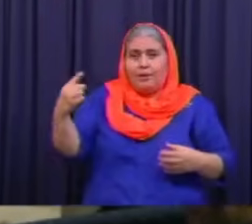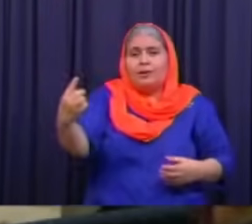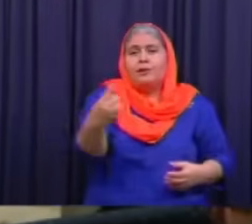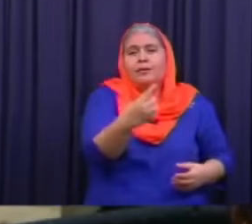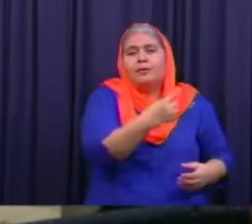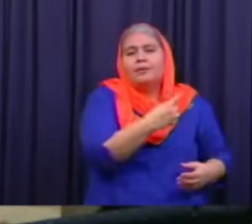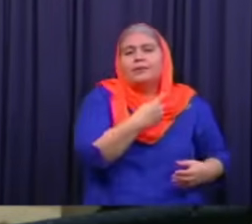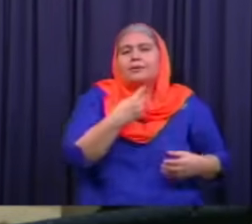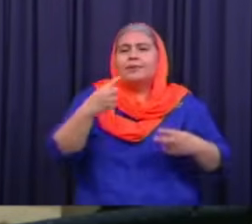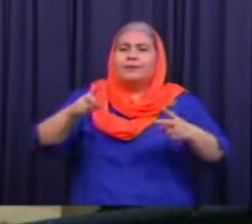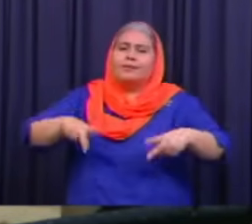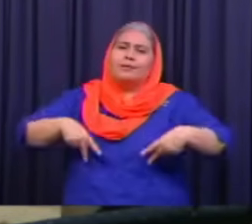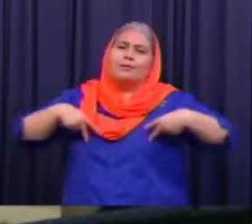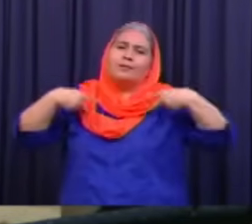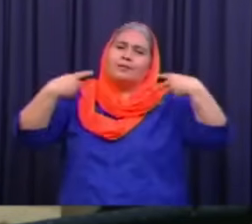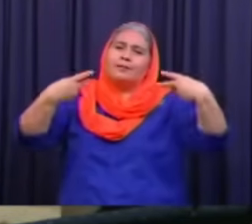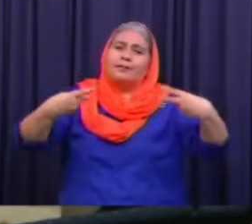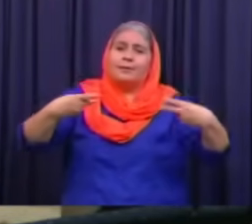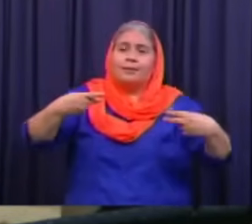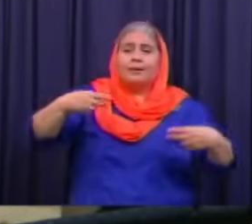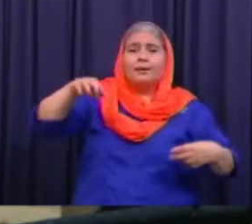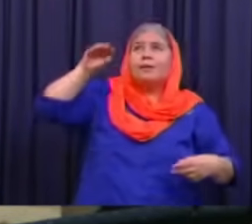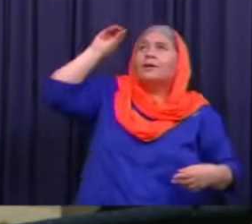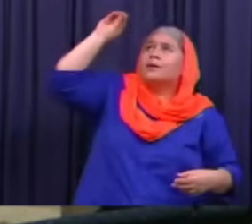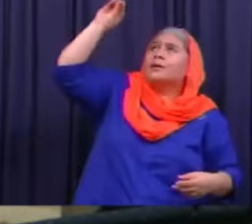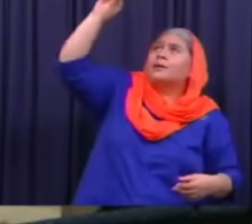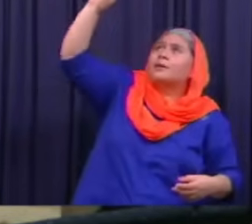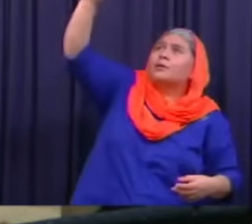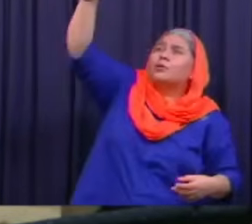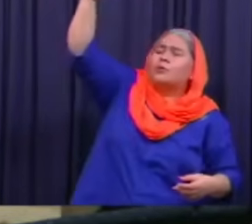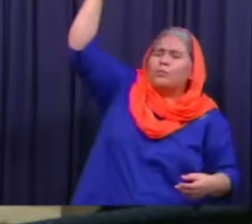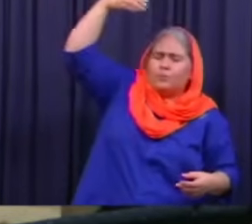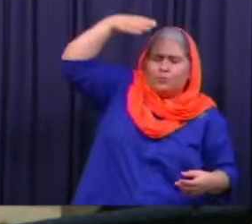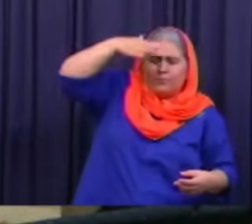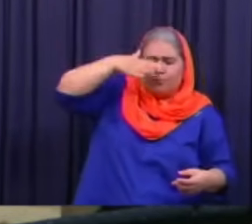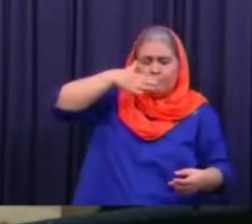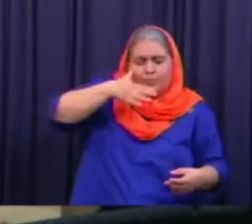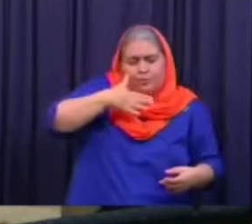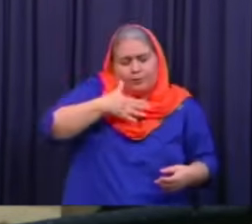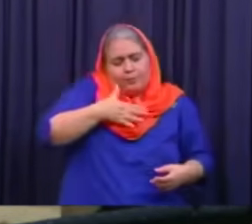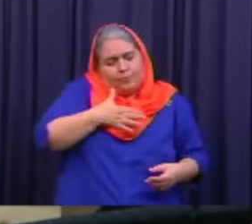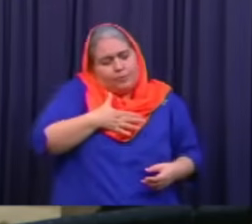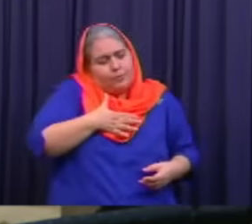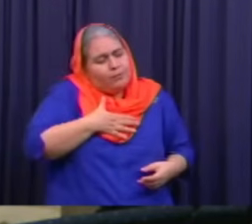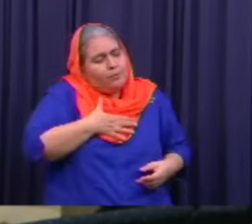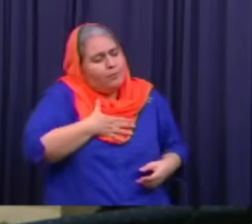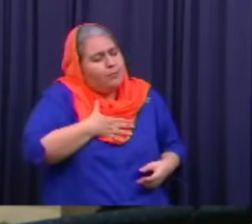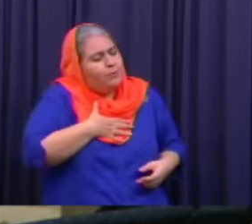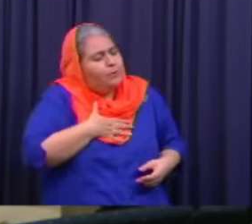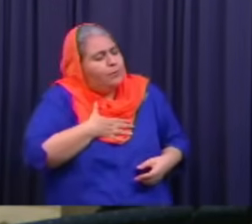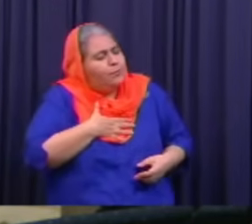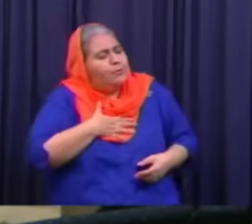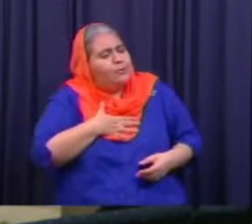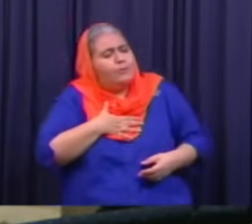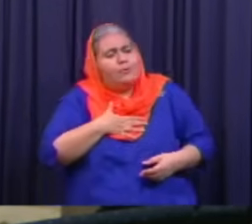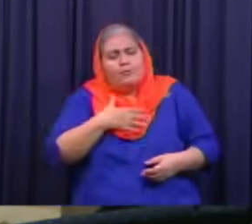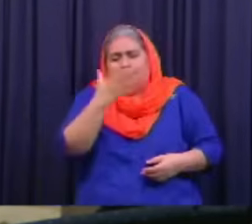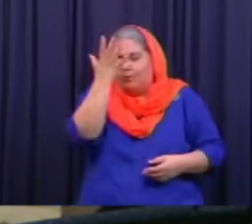cambió y vino tu gracia y aquello se